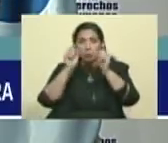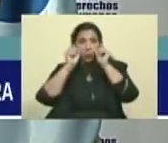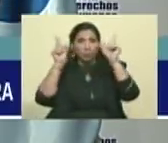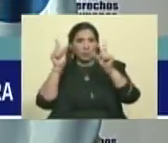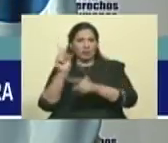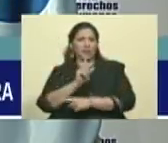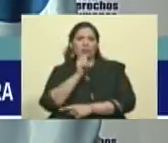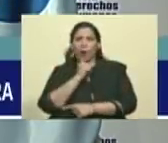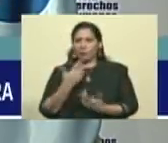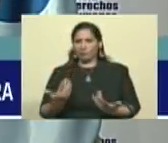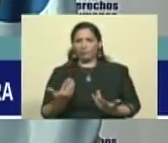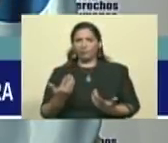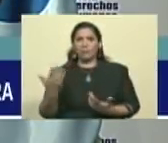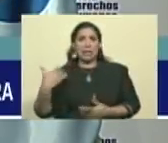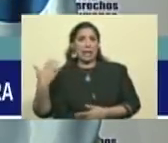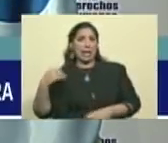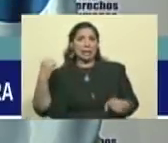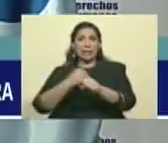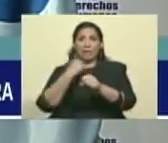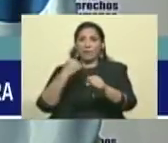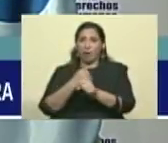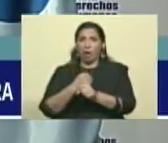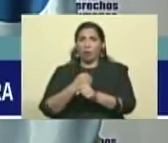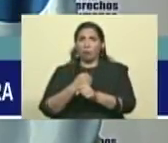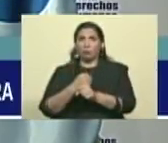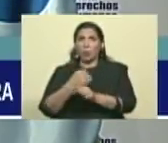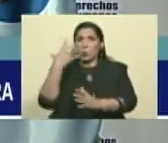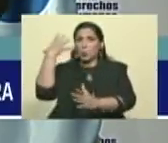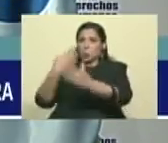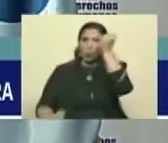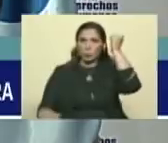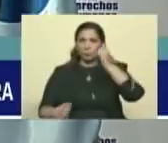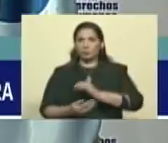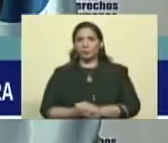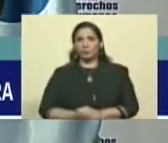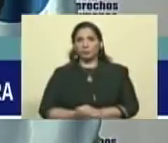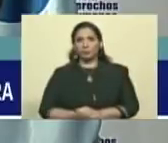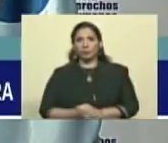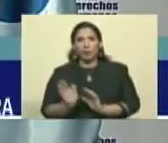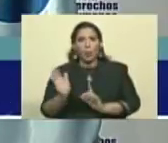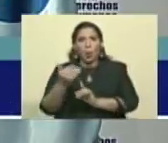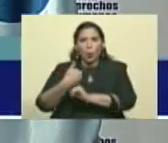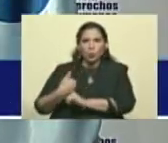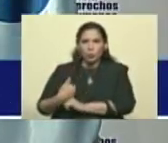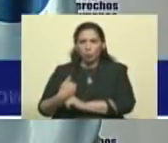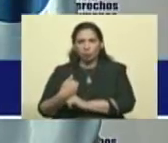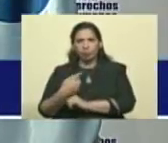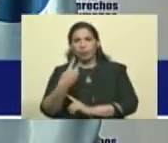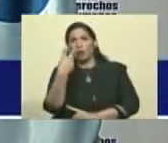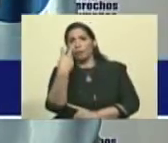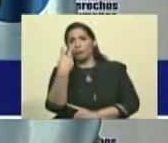hacerla. La gestión pasada le sobreselló, le archivó 2 casos de denuncia de abuso